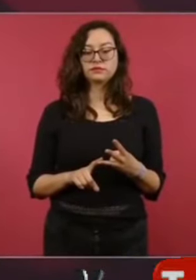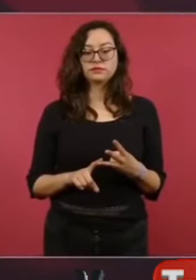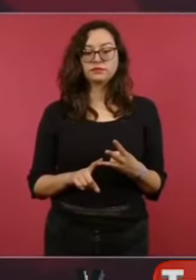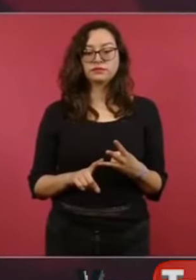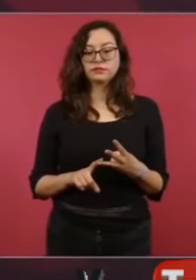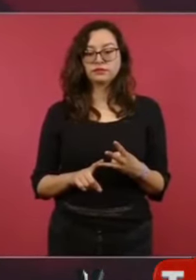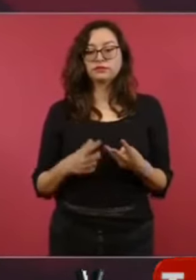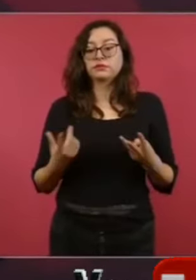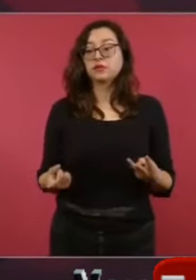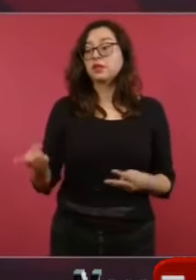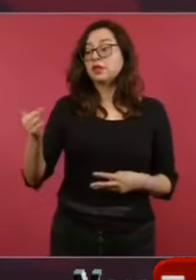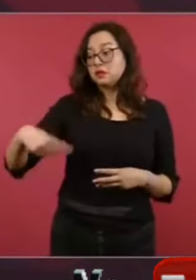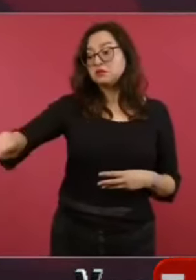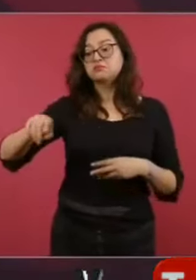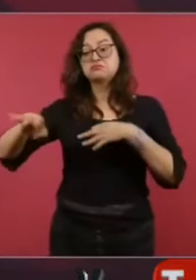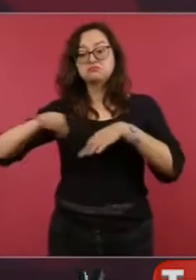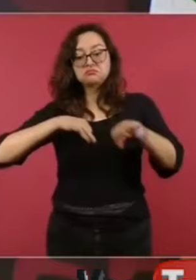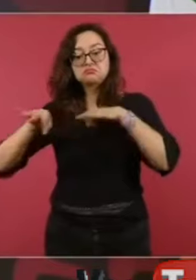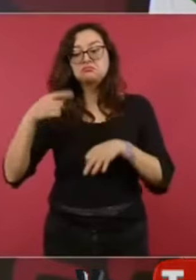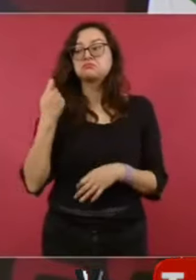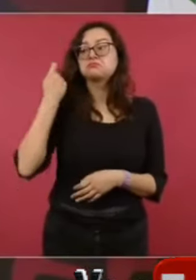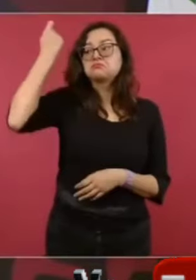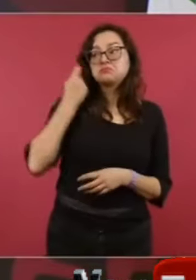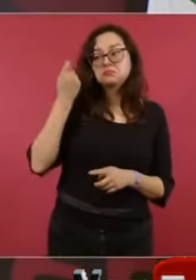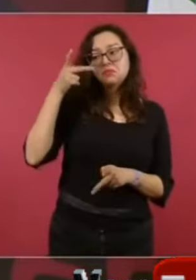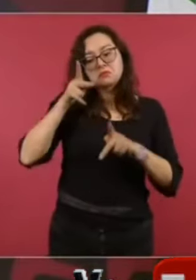que no reclamaban los trabajadores,